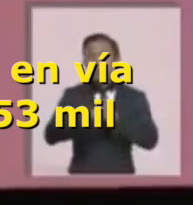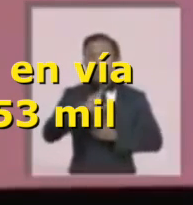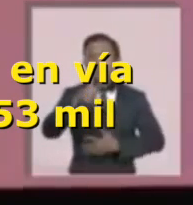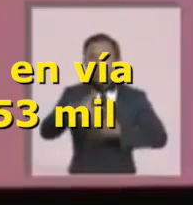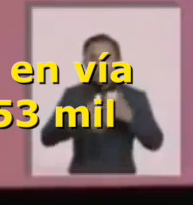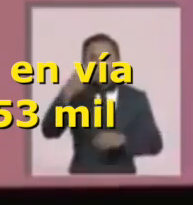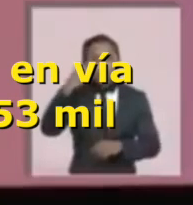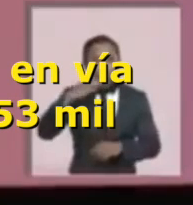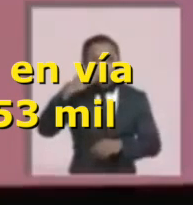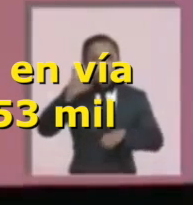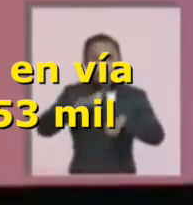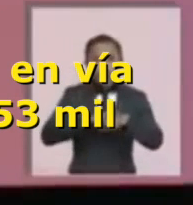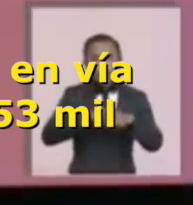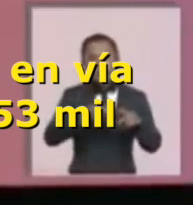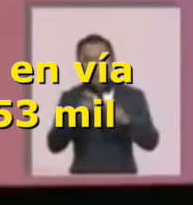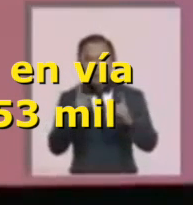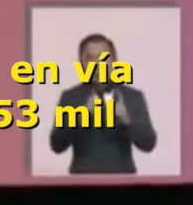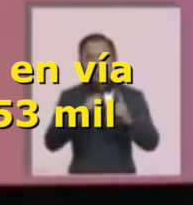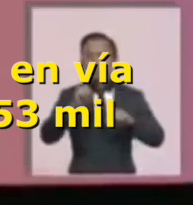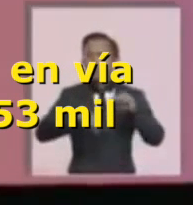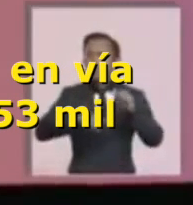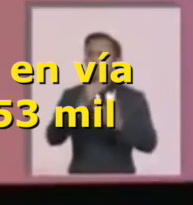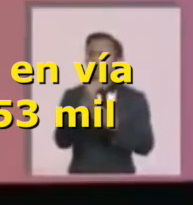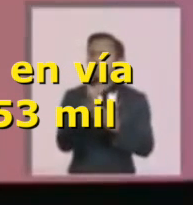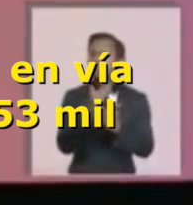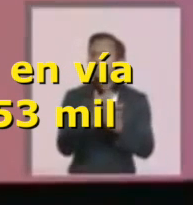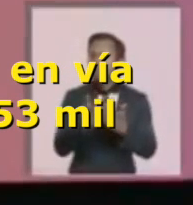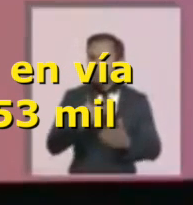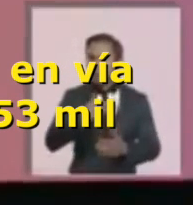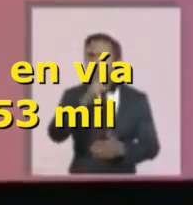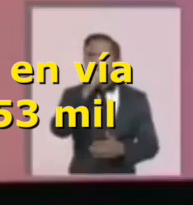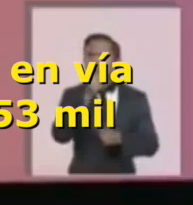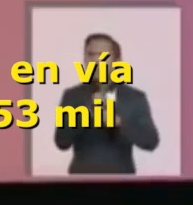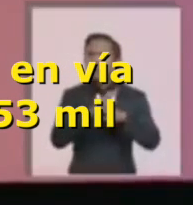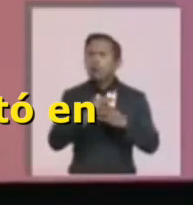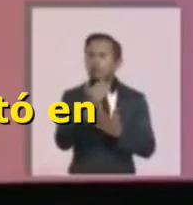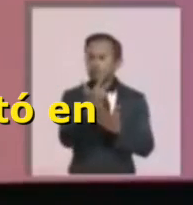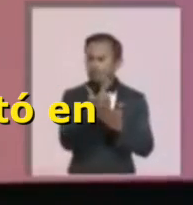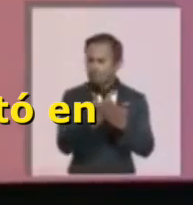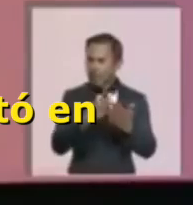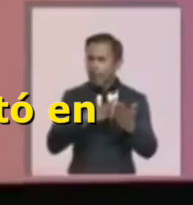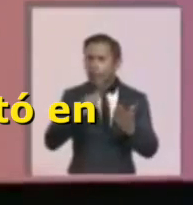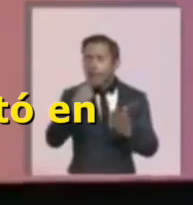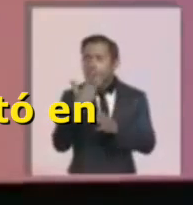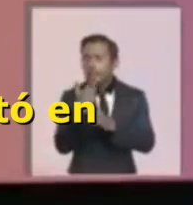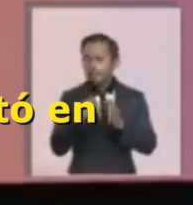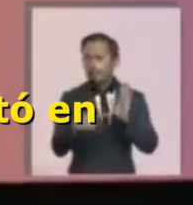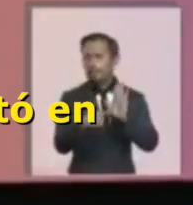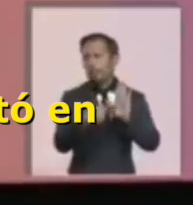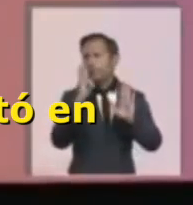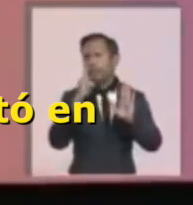vía pública sin embargo reportó gastos de sólo 53 mil 500 pesos lo que significa que cada